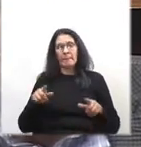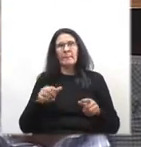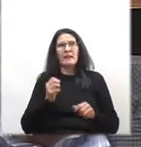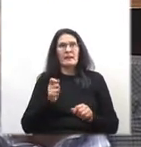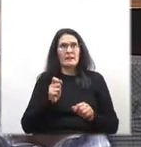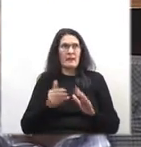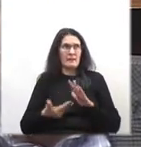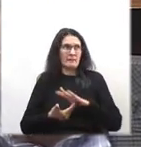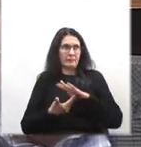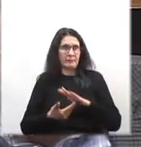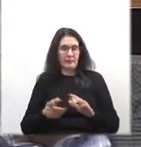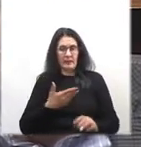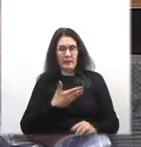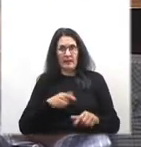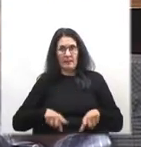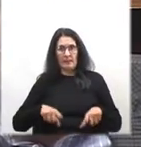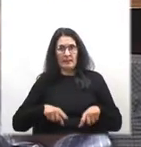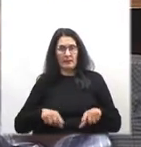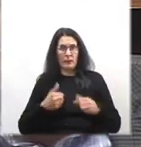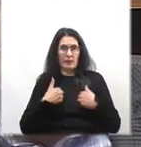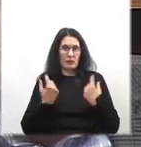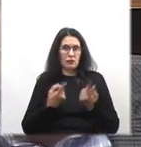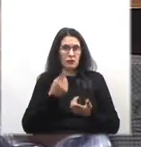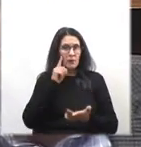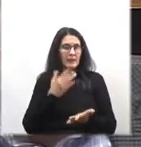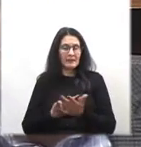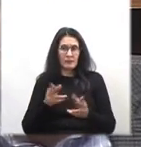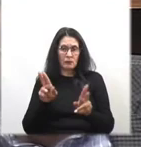Interior, a quien hoy se plantea censurar.